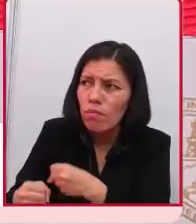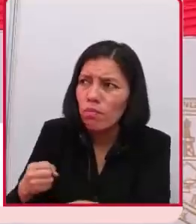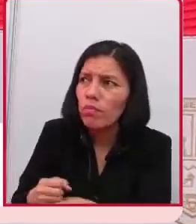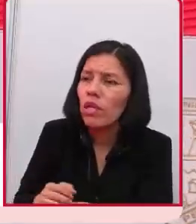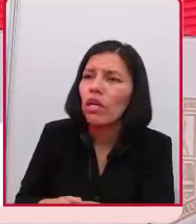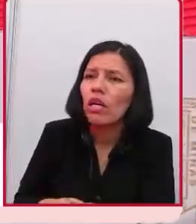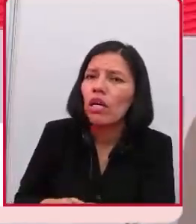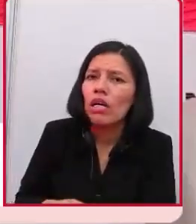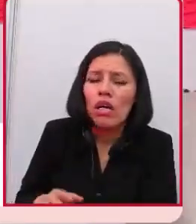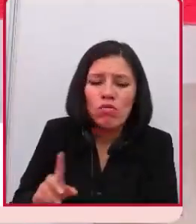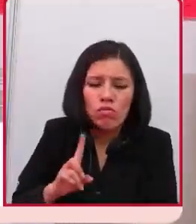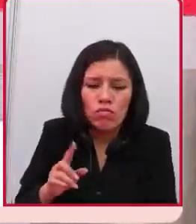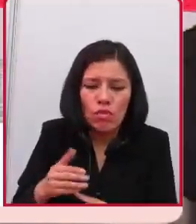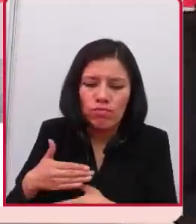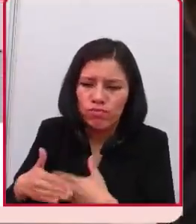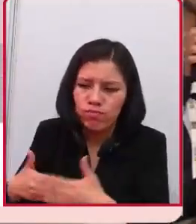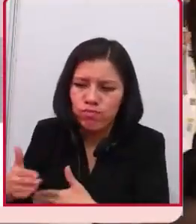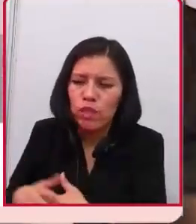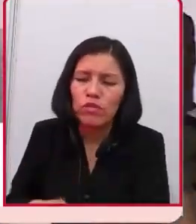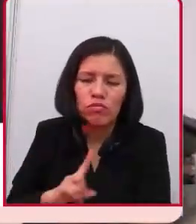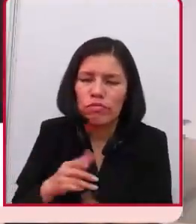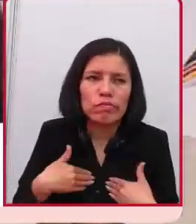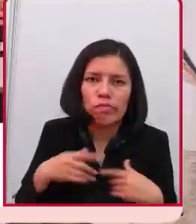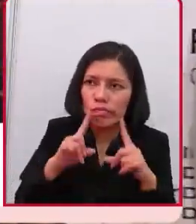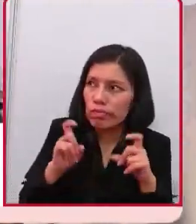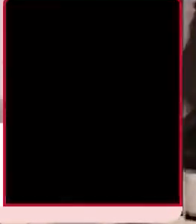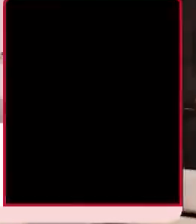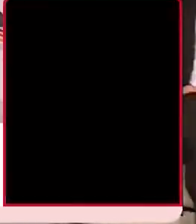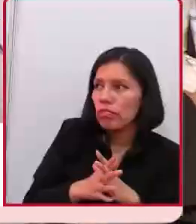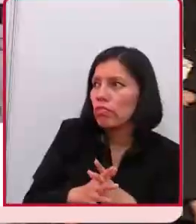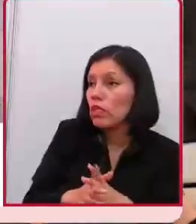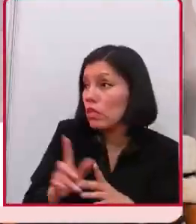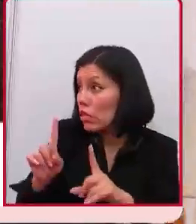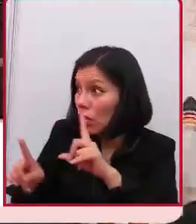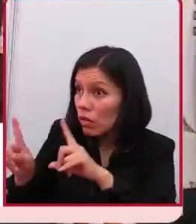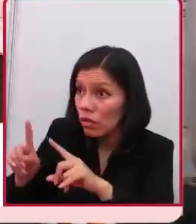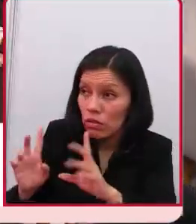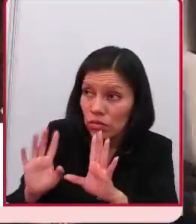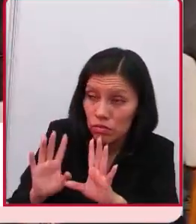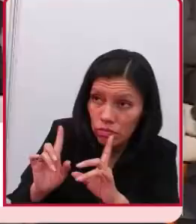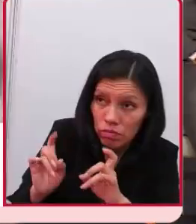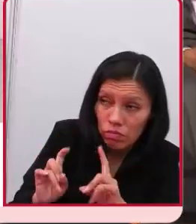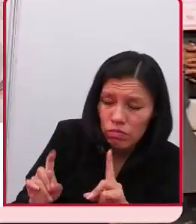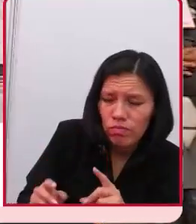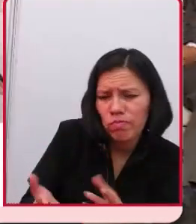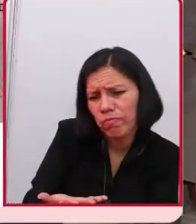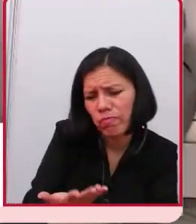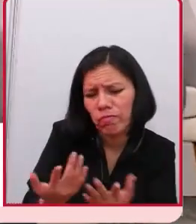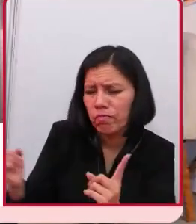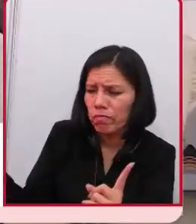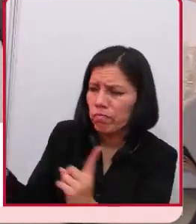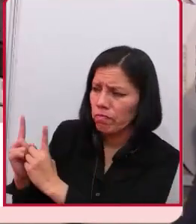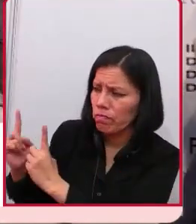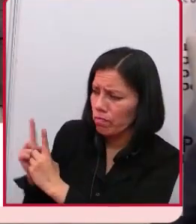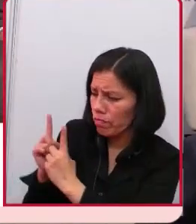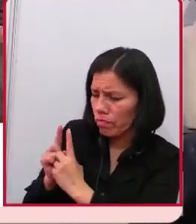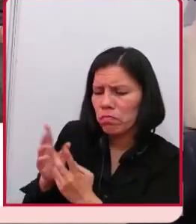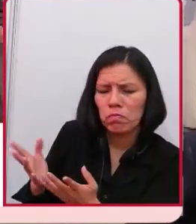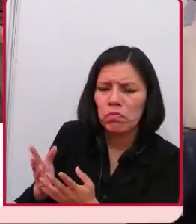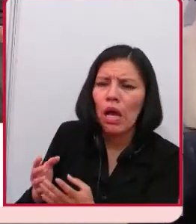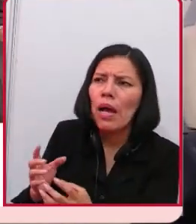más preguntas por ahora. Ya, si el Gracias. público tiene más preguntas, puede contactarse directamente con los autores también, en caso